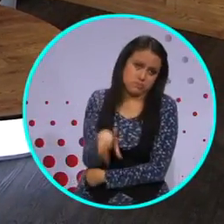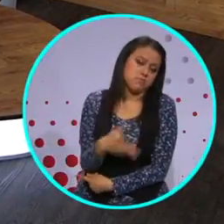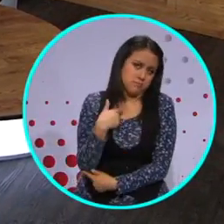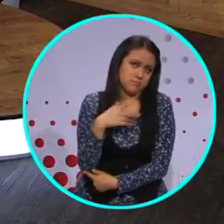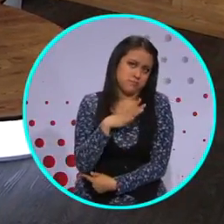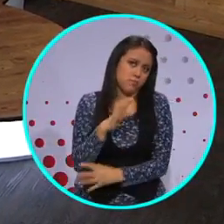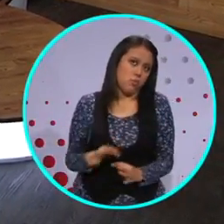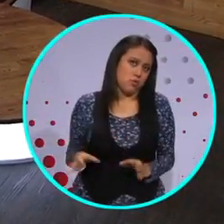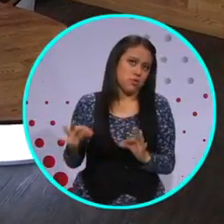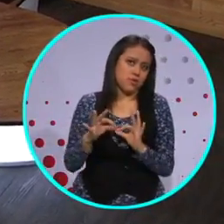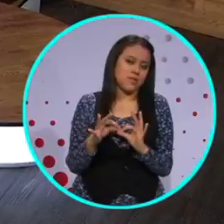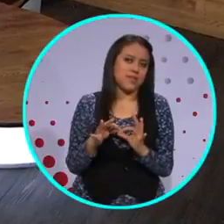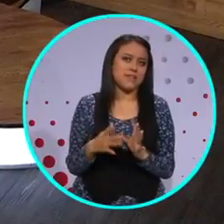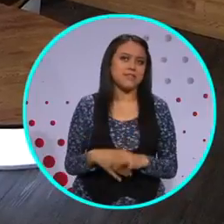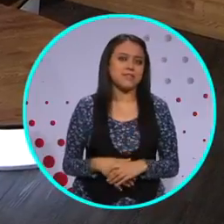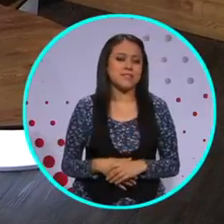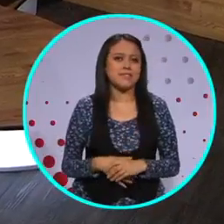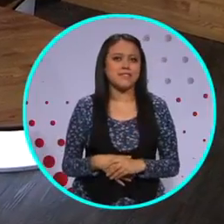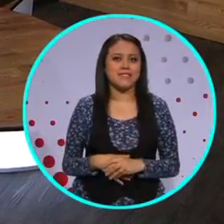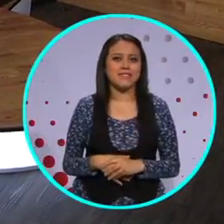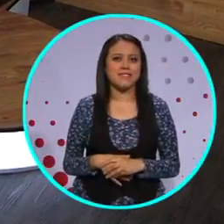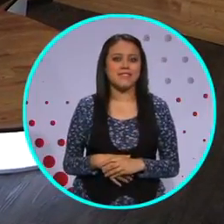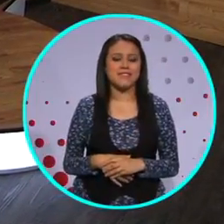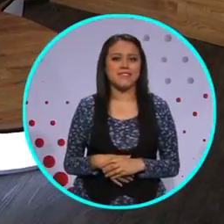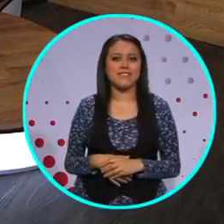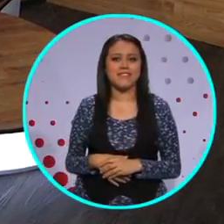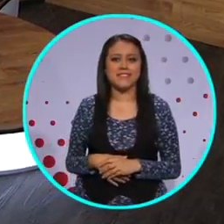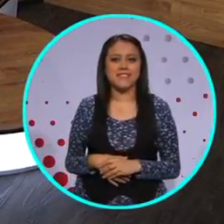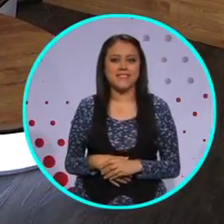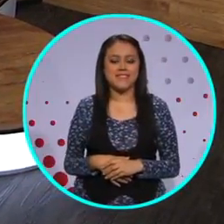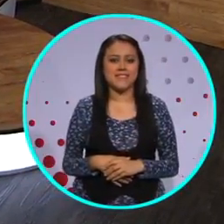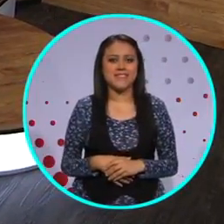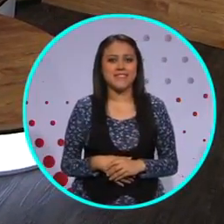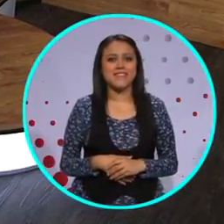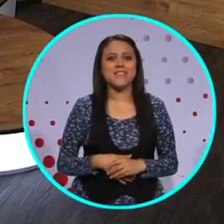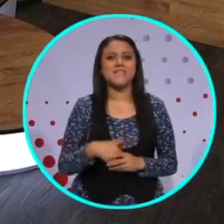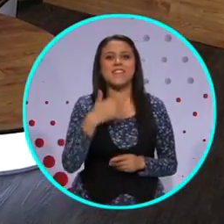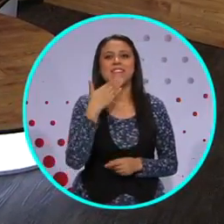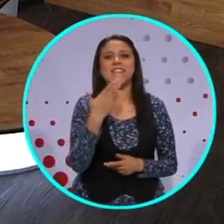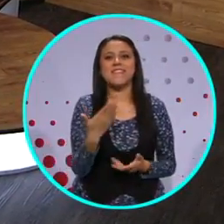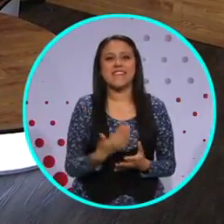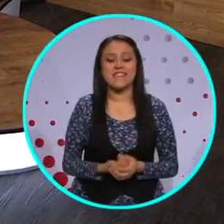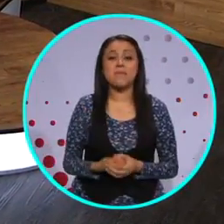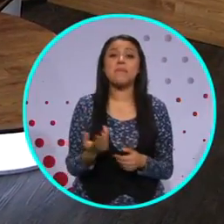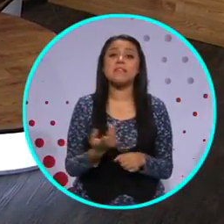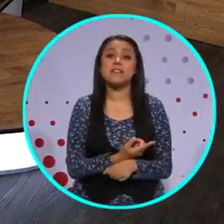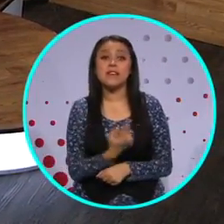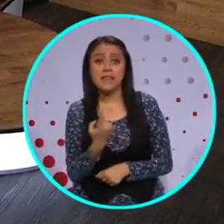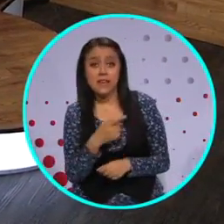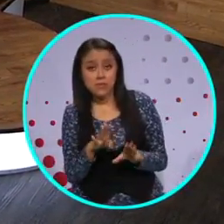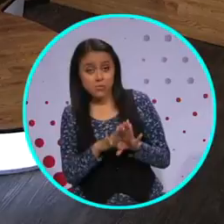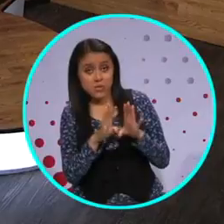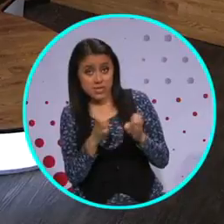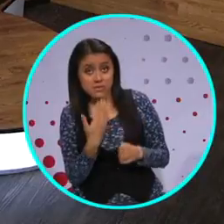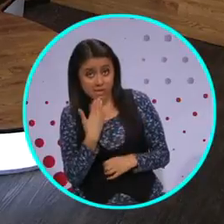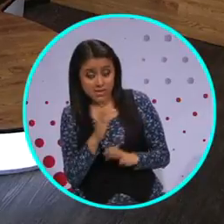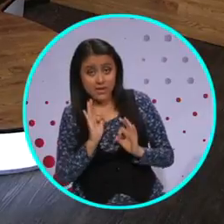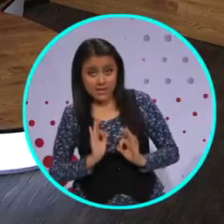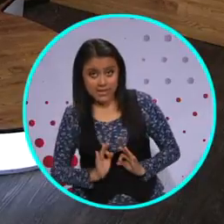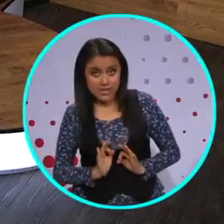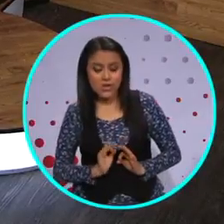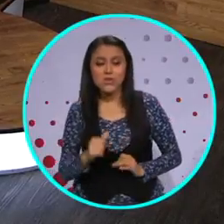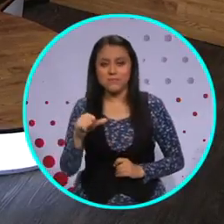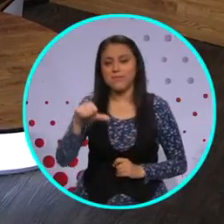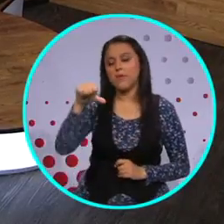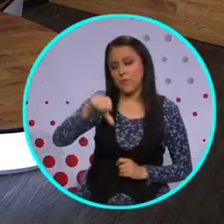tampoco digo con el boca pero bueno como andas cómo está tu ánimo bien aquí lo de eso se va a tratar